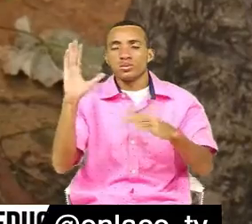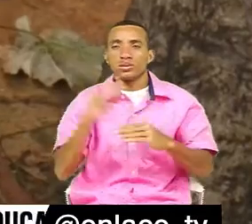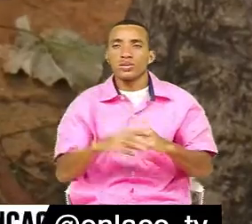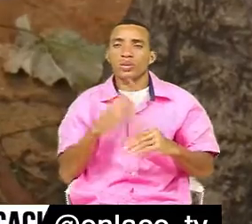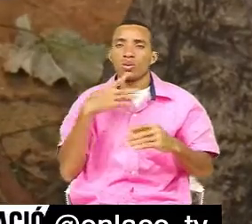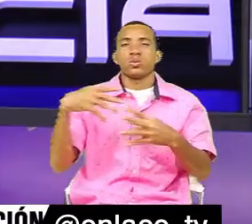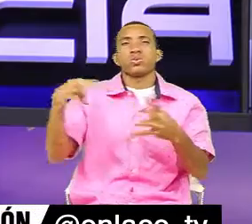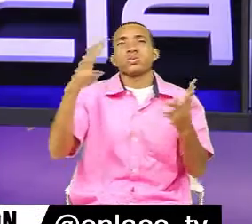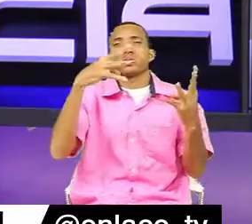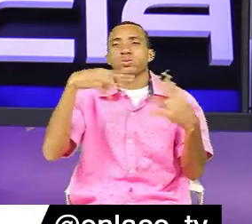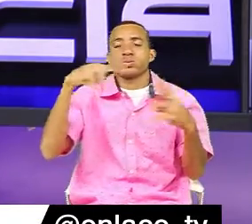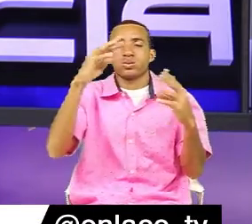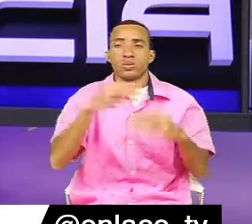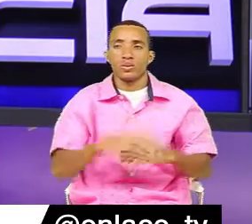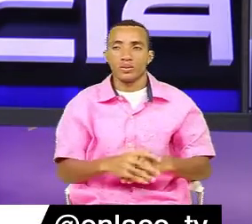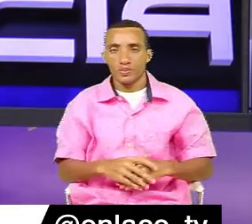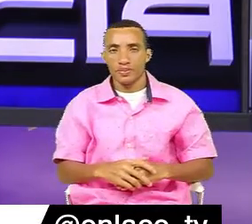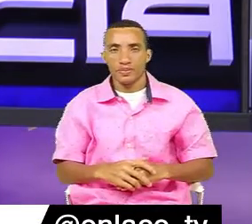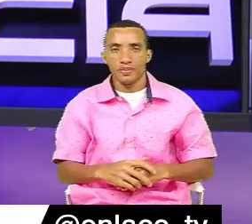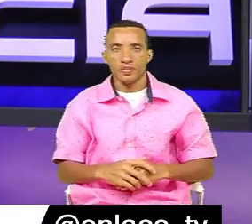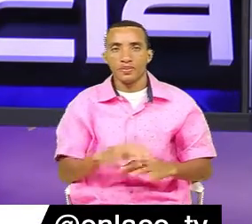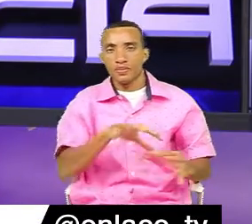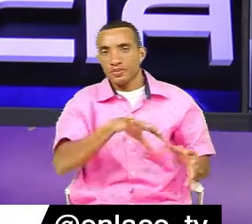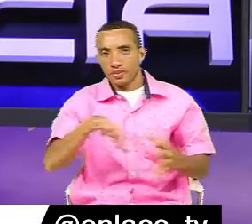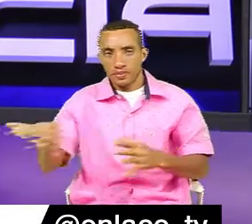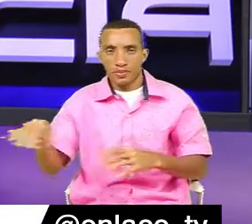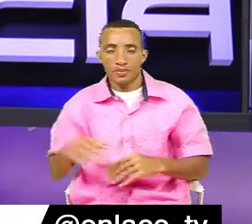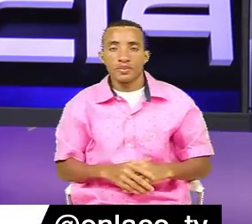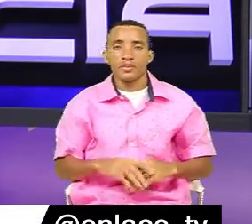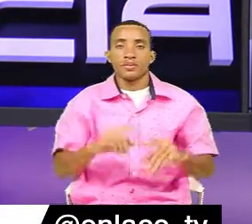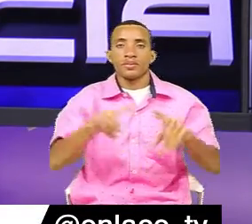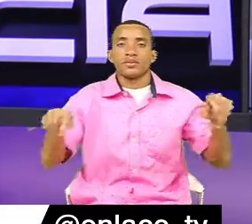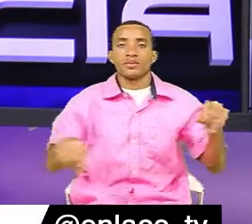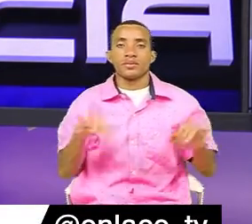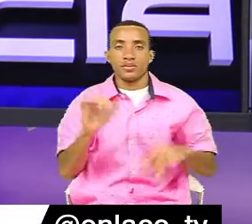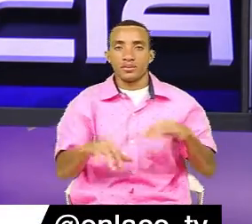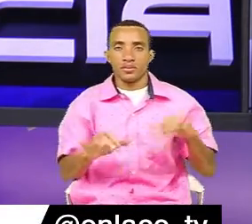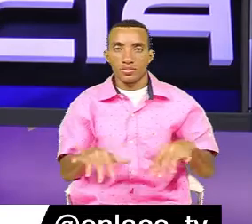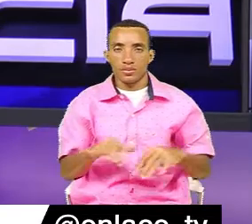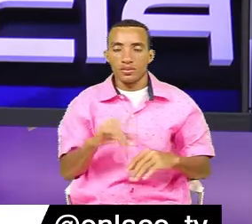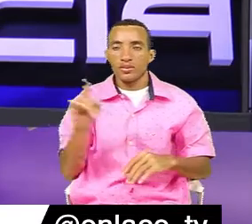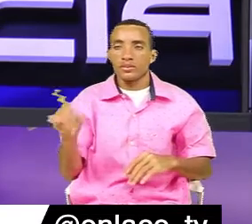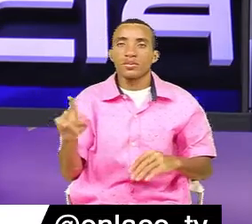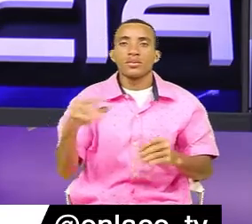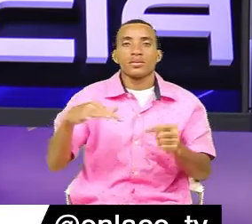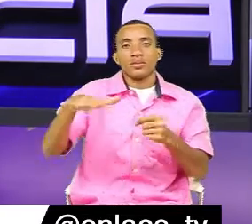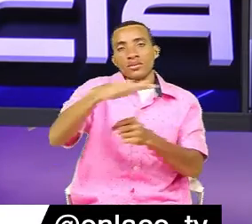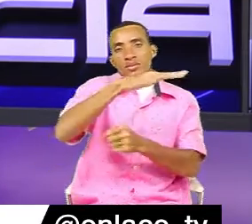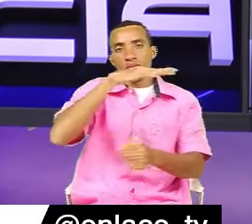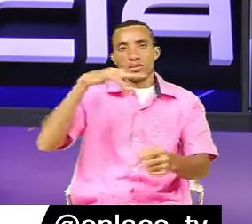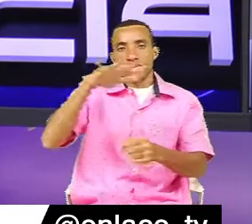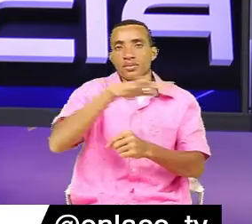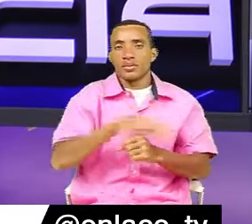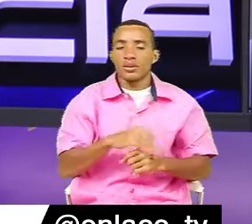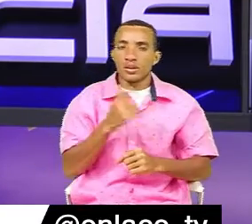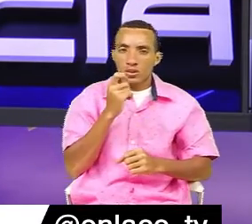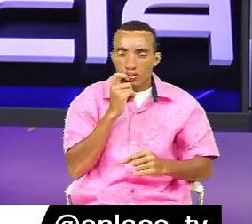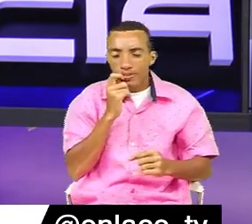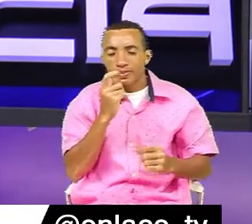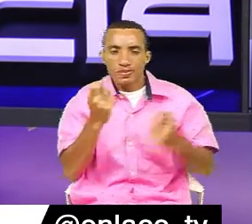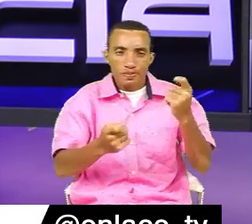inesperada. Y el secretario de Medio Ambiente presenta un balance por hechos ocurridos durante el vendaval registrado ayer